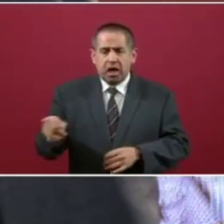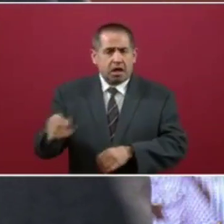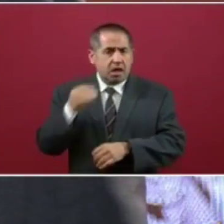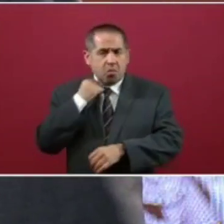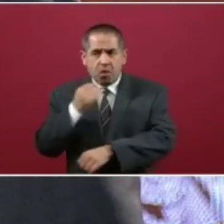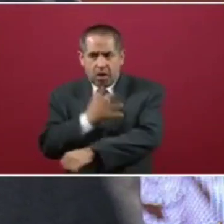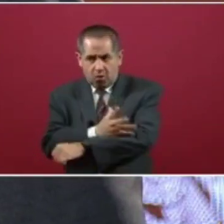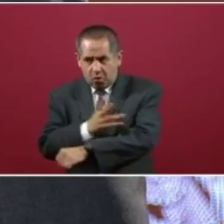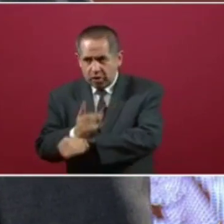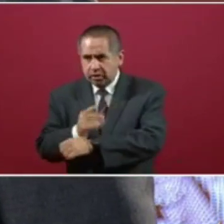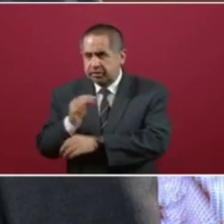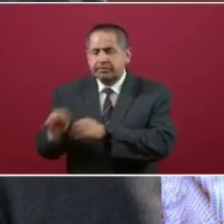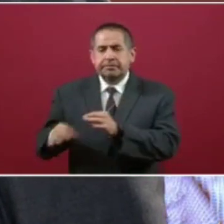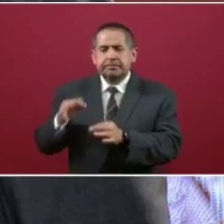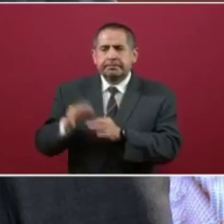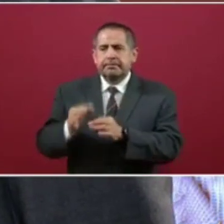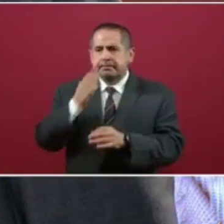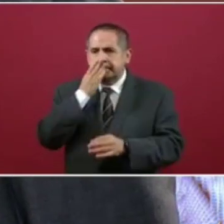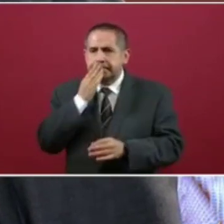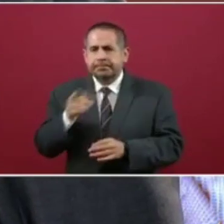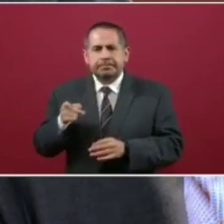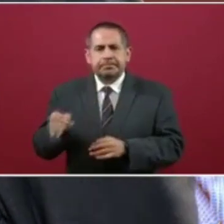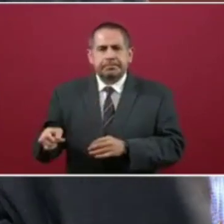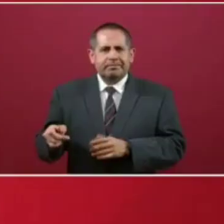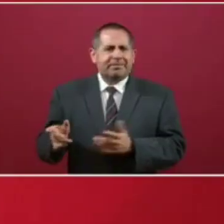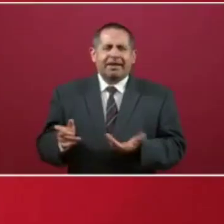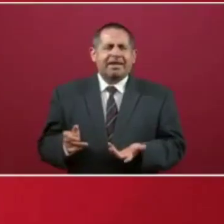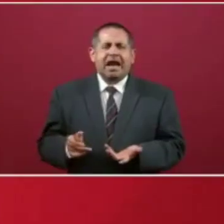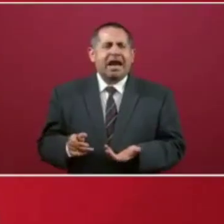honesta, íntegra, incapaz